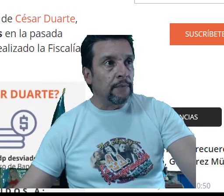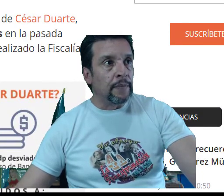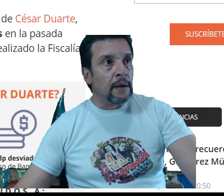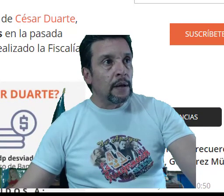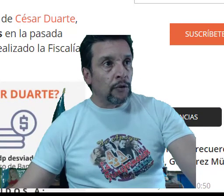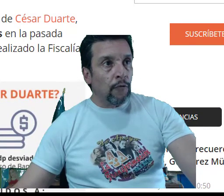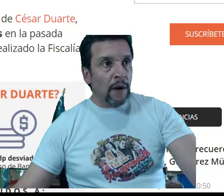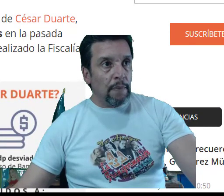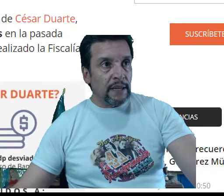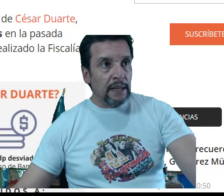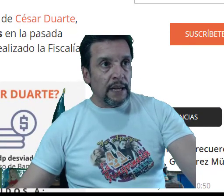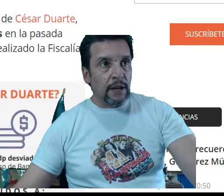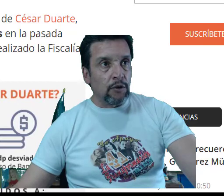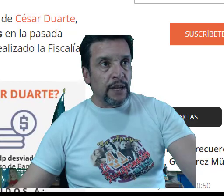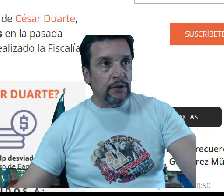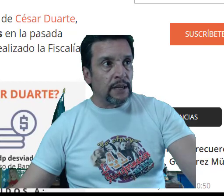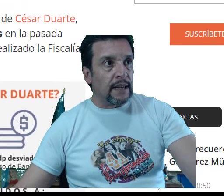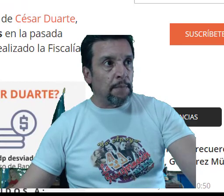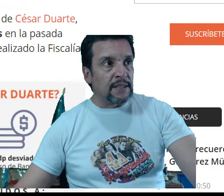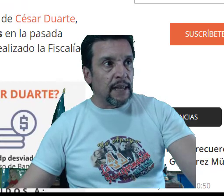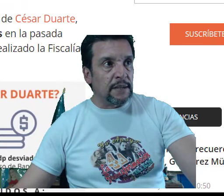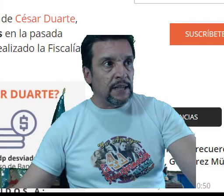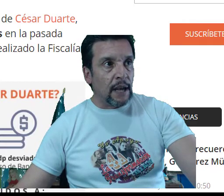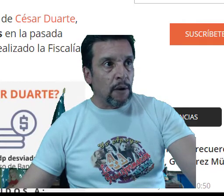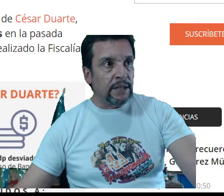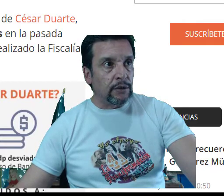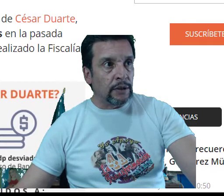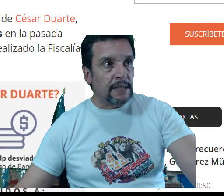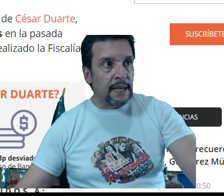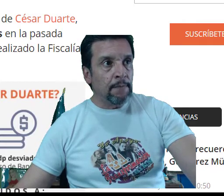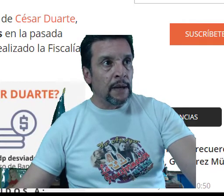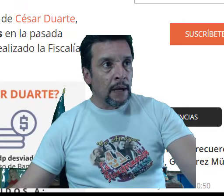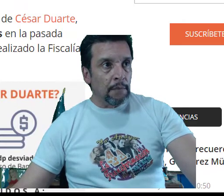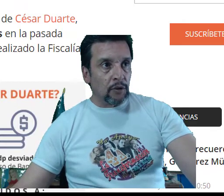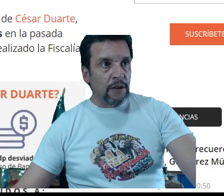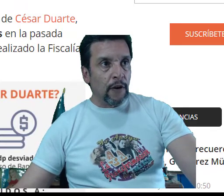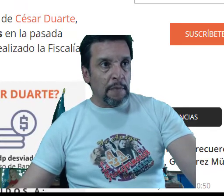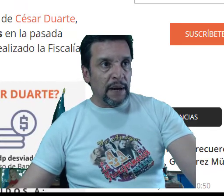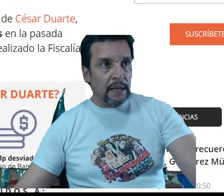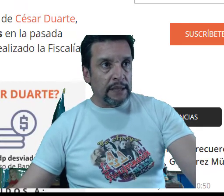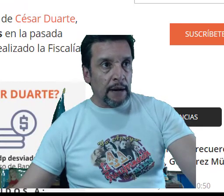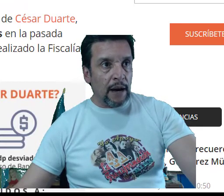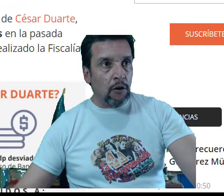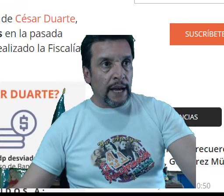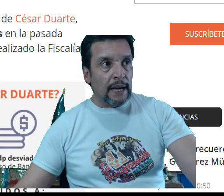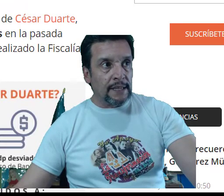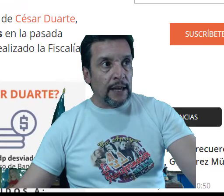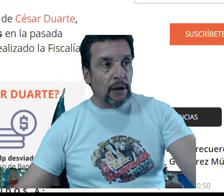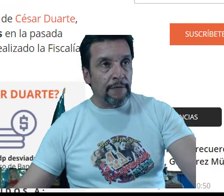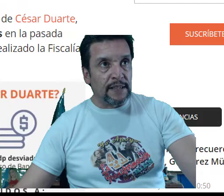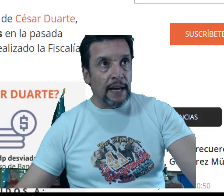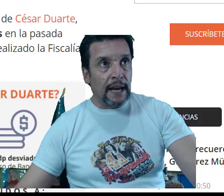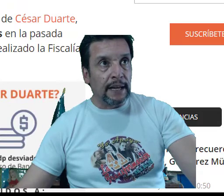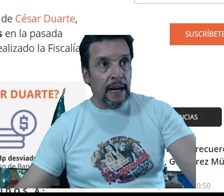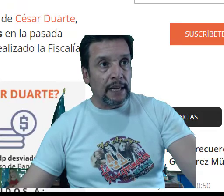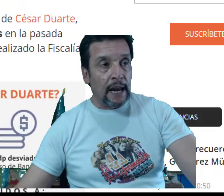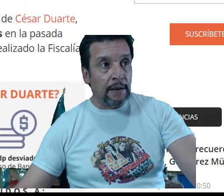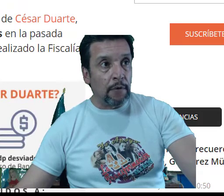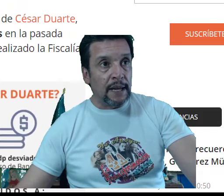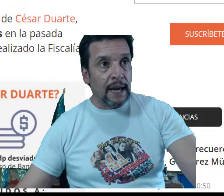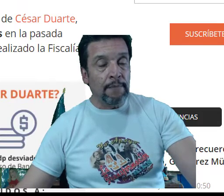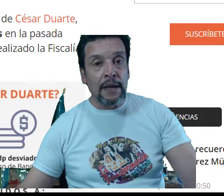D. no fue parte de las negociaciones en la pasada visita a Washington D.C., pero sí forma parte del trabajo que ha realizado la Fiscalía